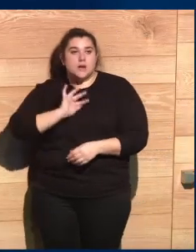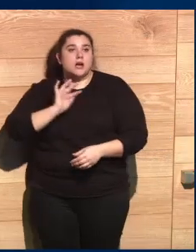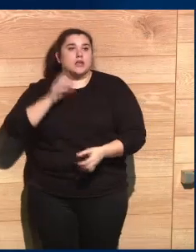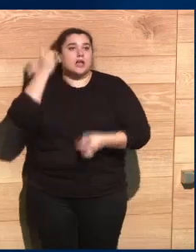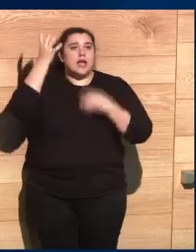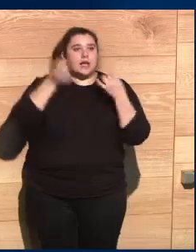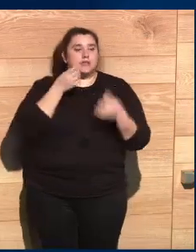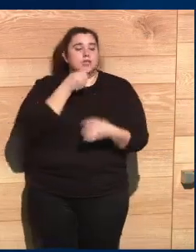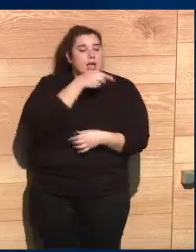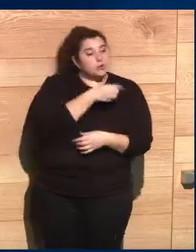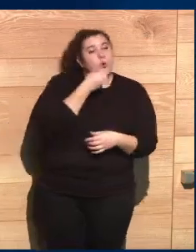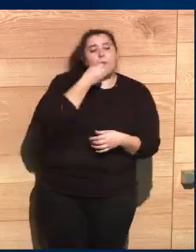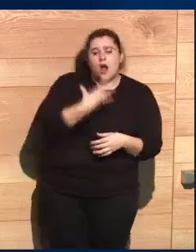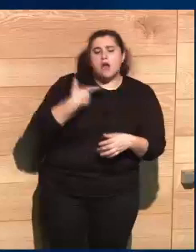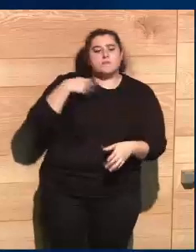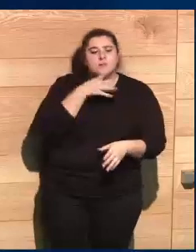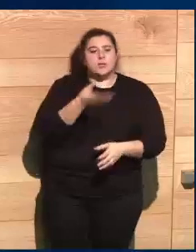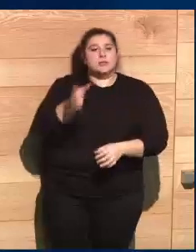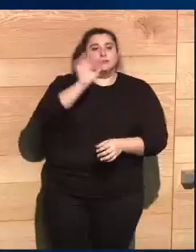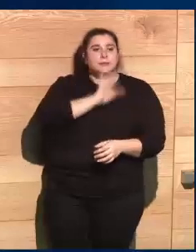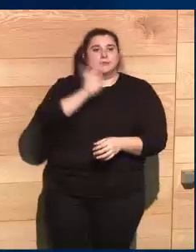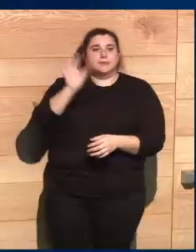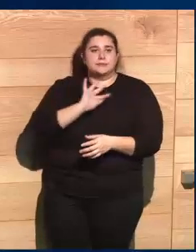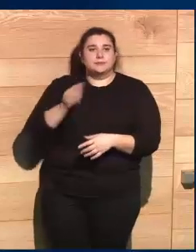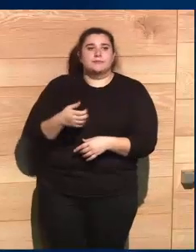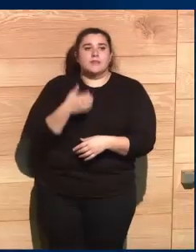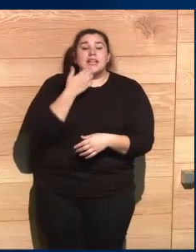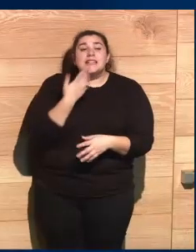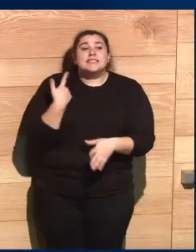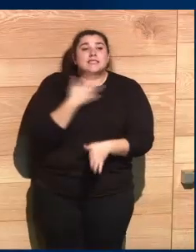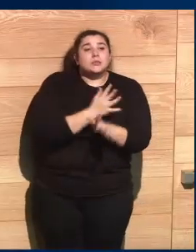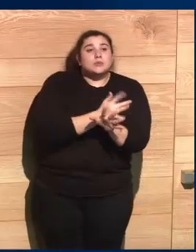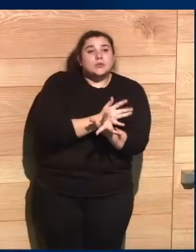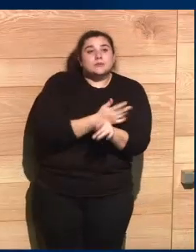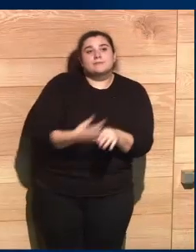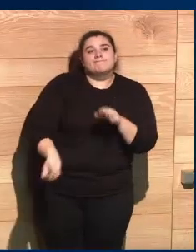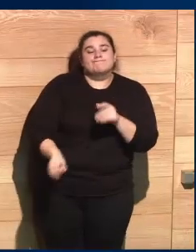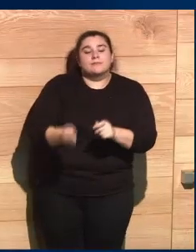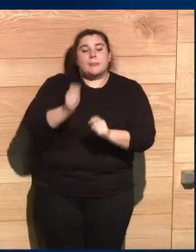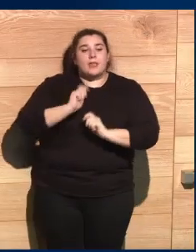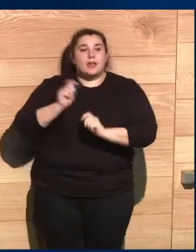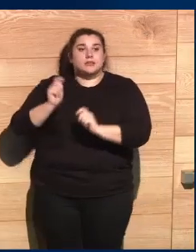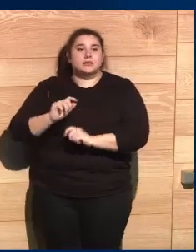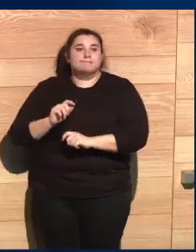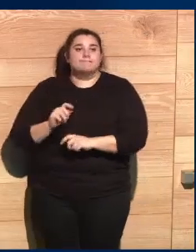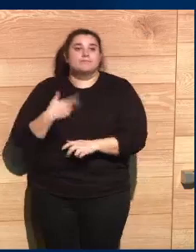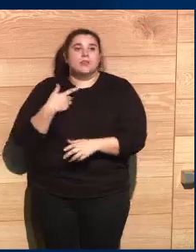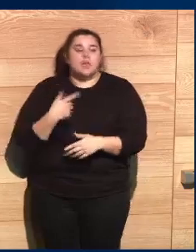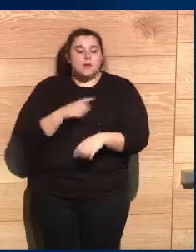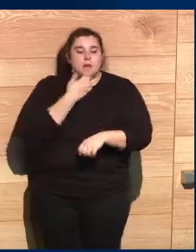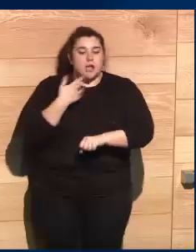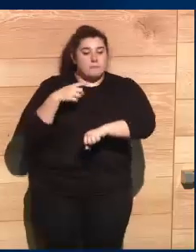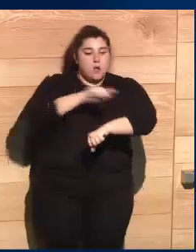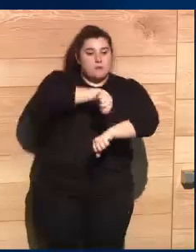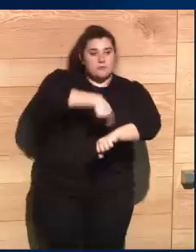vamos a hacerlo otra vez. Entonces, en la industria del juego, cuantos más loops de dopamina puedas encerrar en una sola hora,